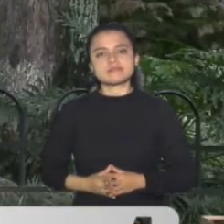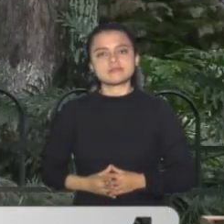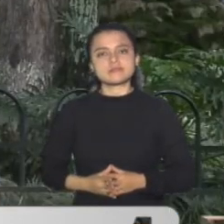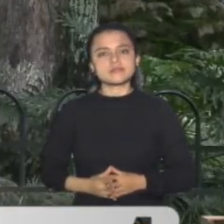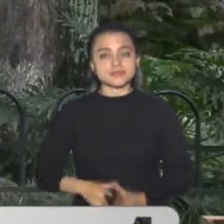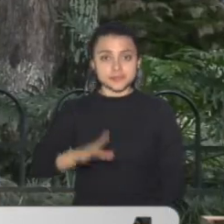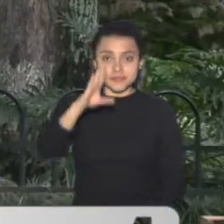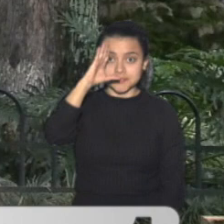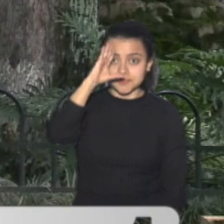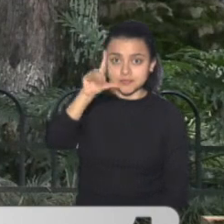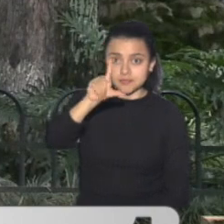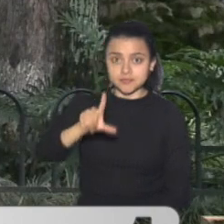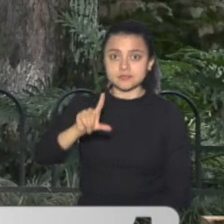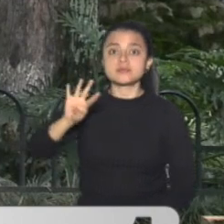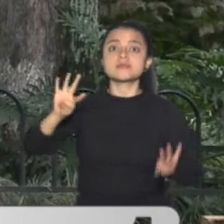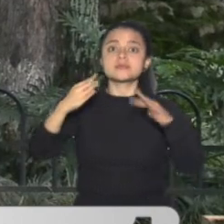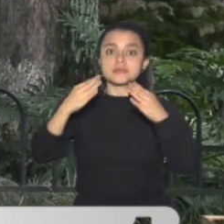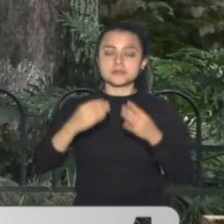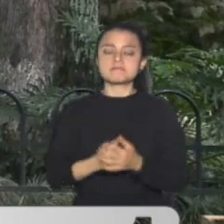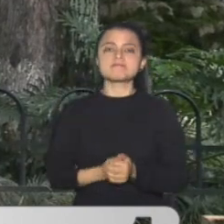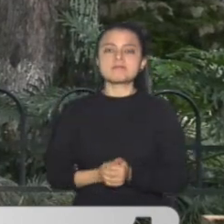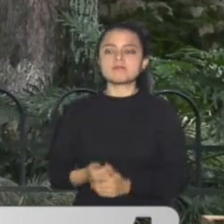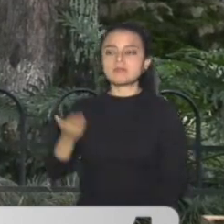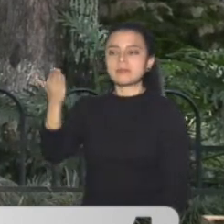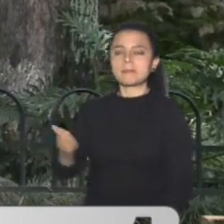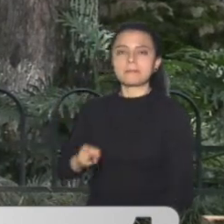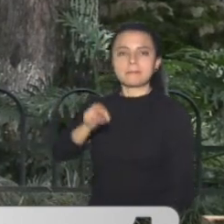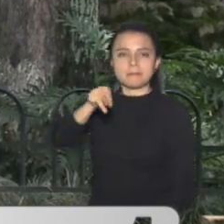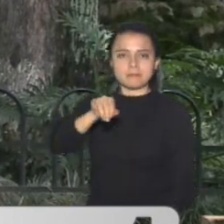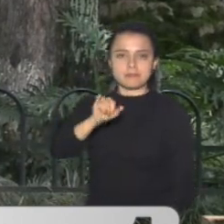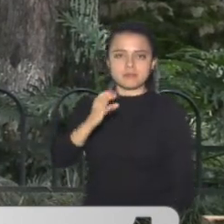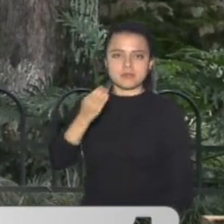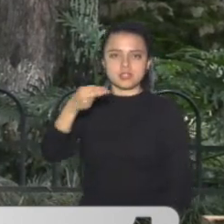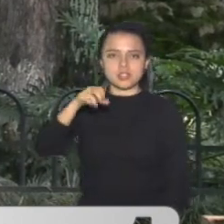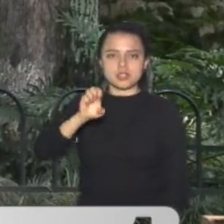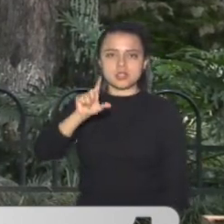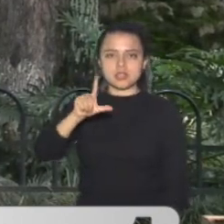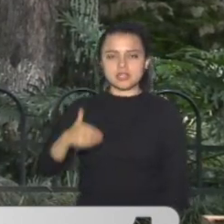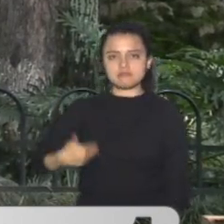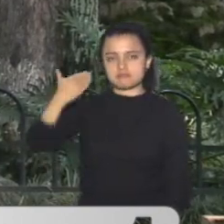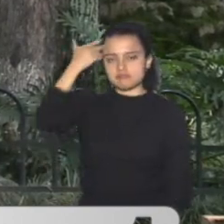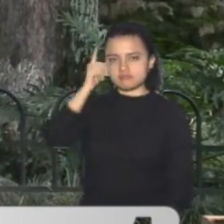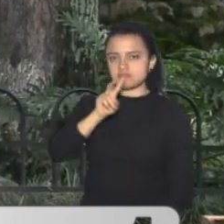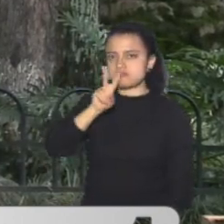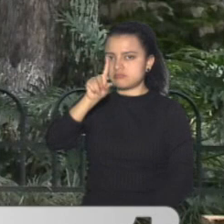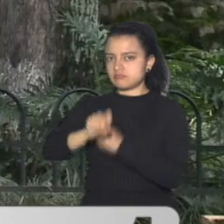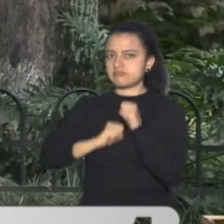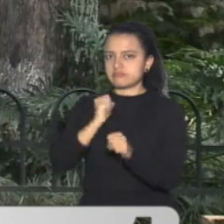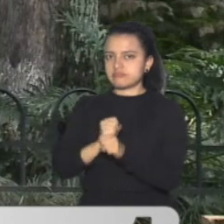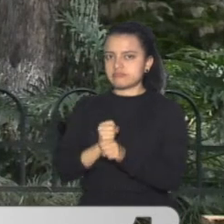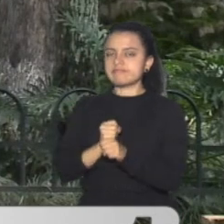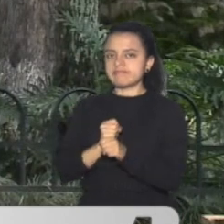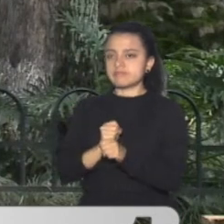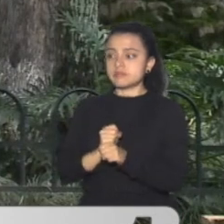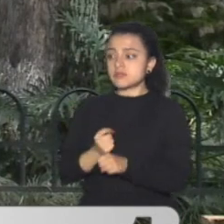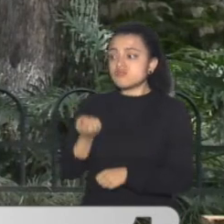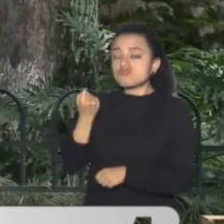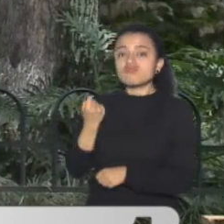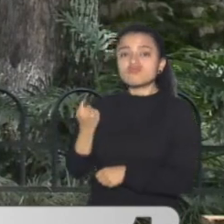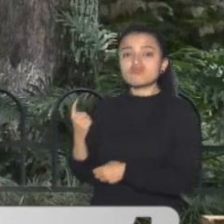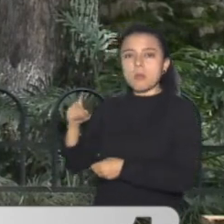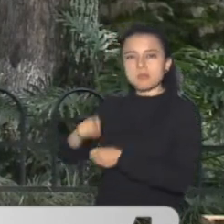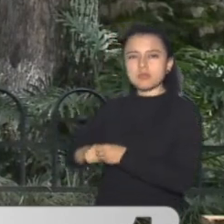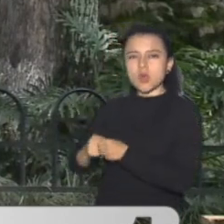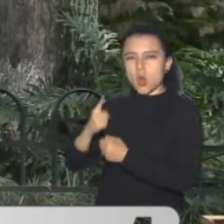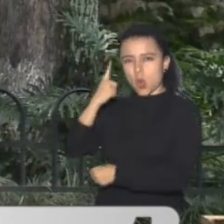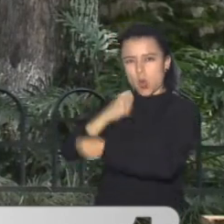hola luisa televidentes muy buenas tardes se trata de michael alexander mejía tenía 26 años e iba a cumplir su primer año en la cárcel